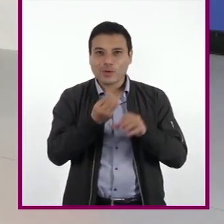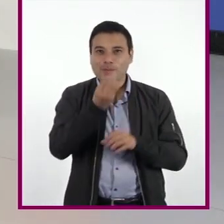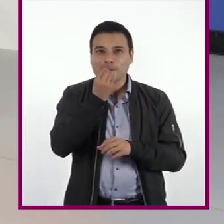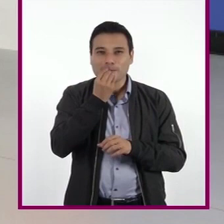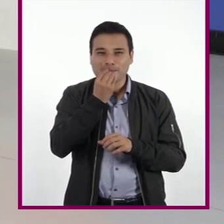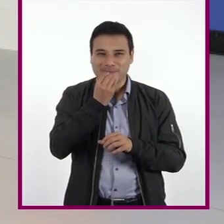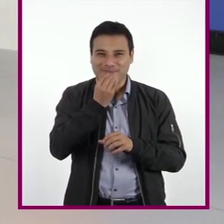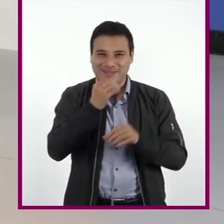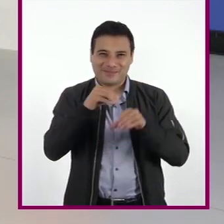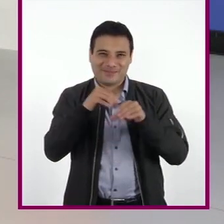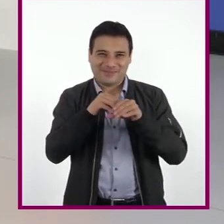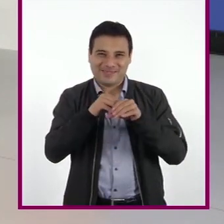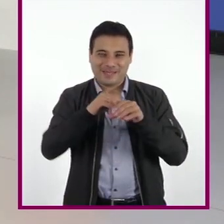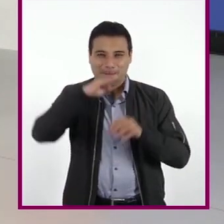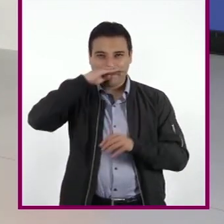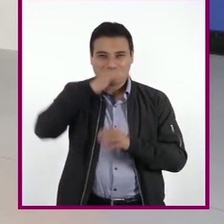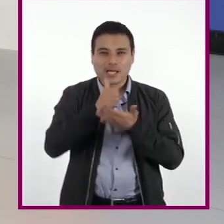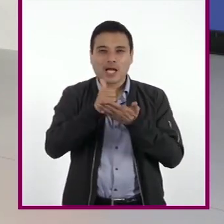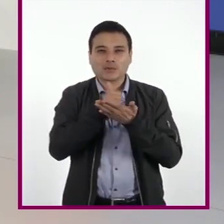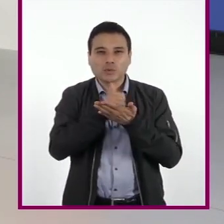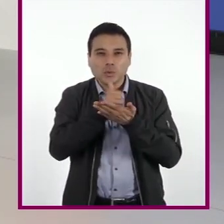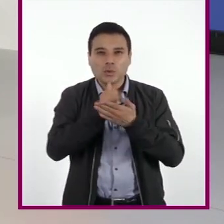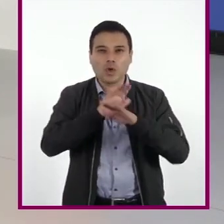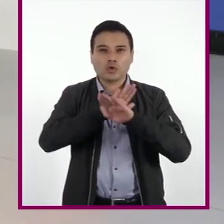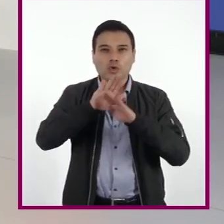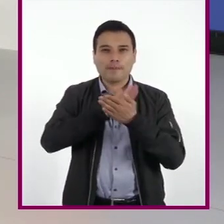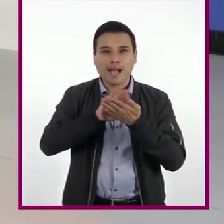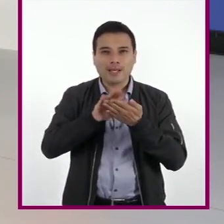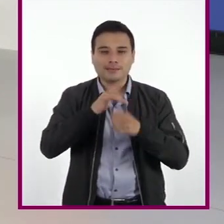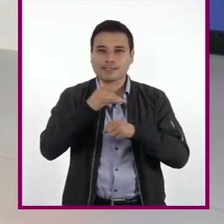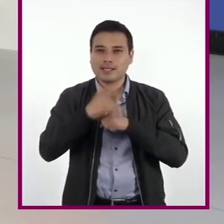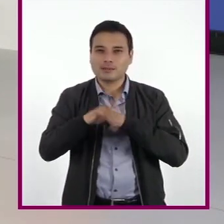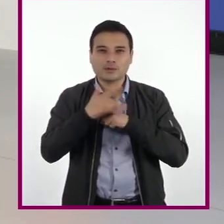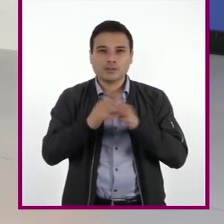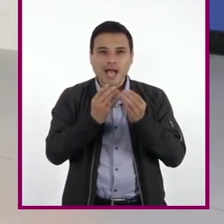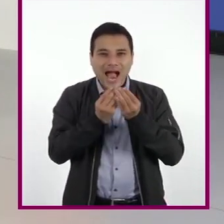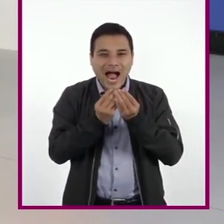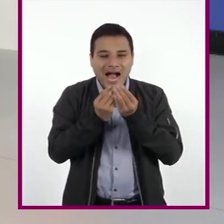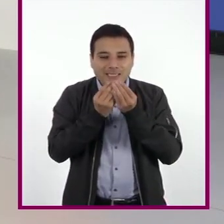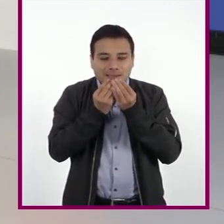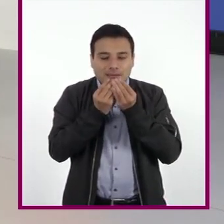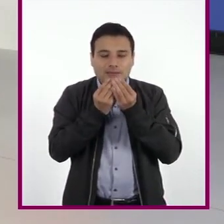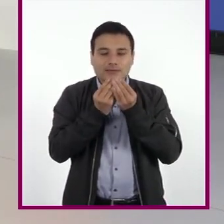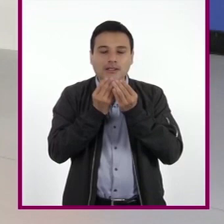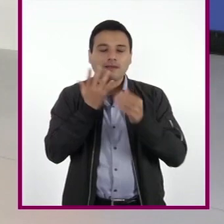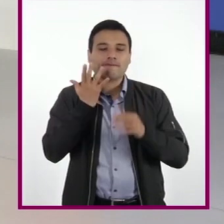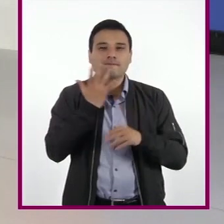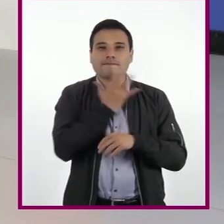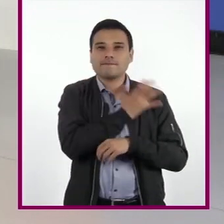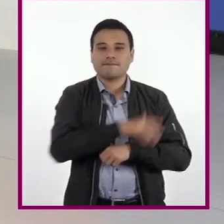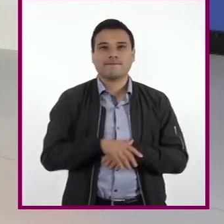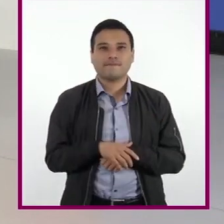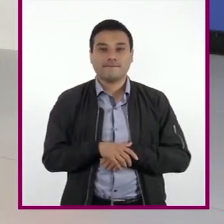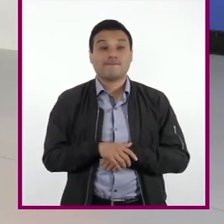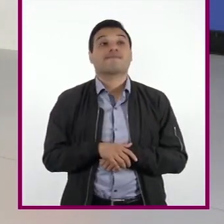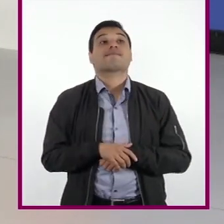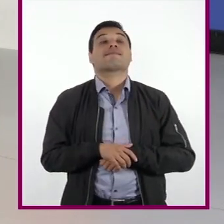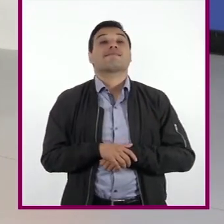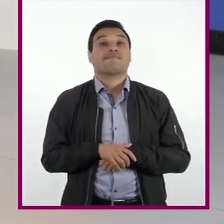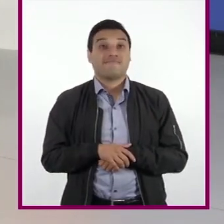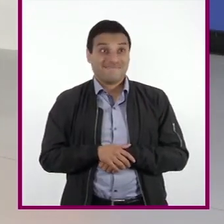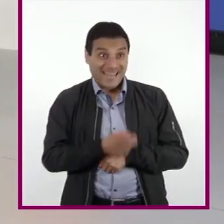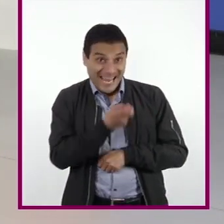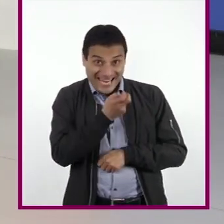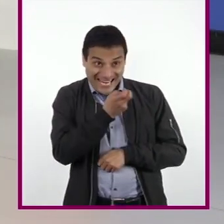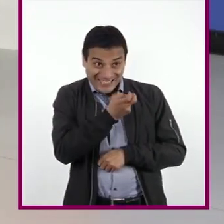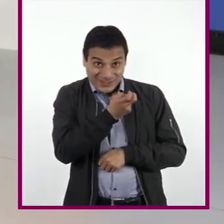con nopalitos, quesito, deliciosas. Excelente, maestro. Fíjese que curiosamente es uno de los